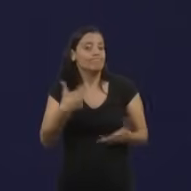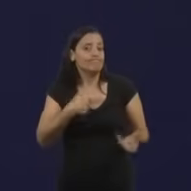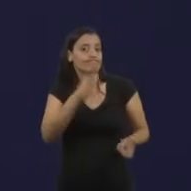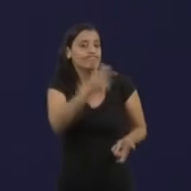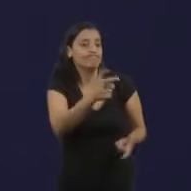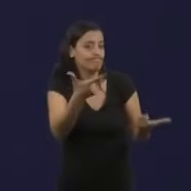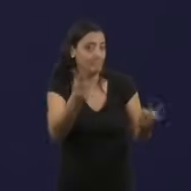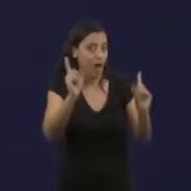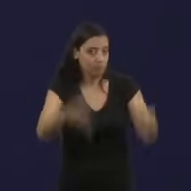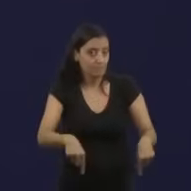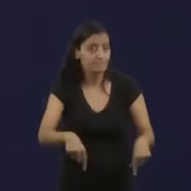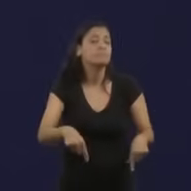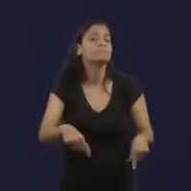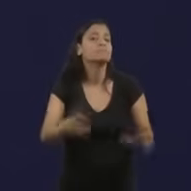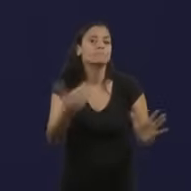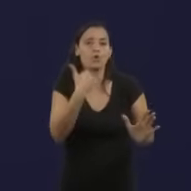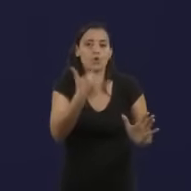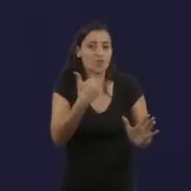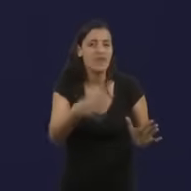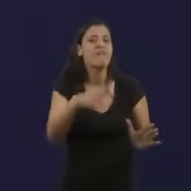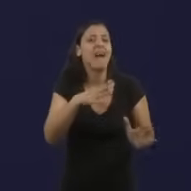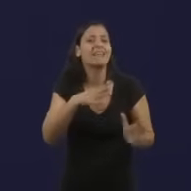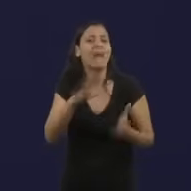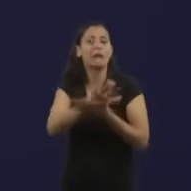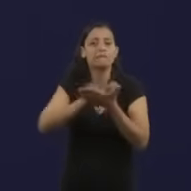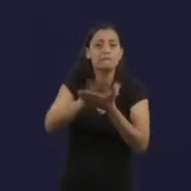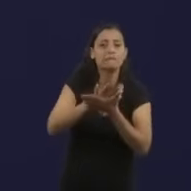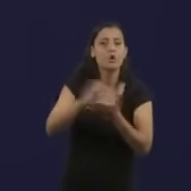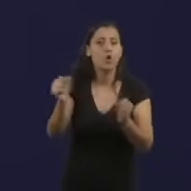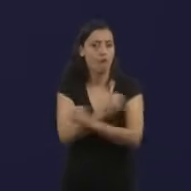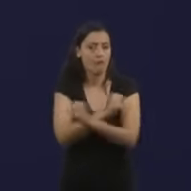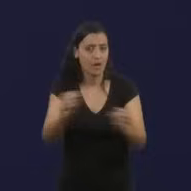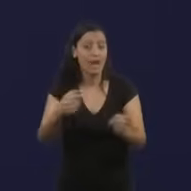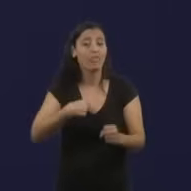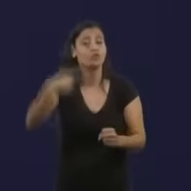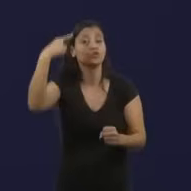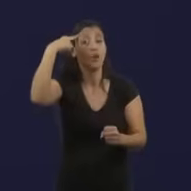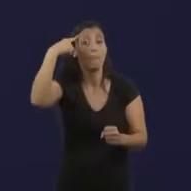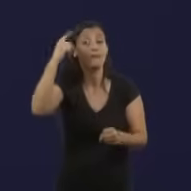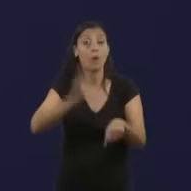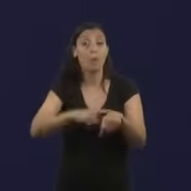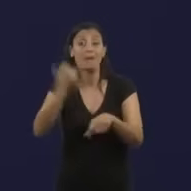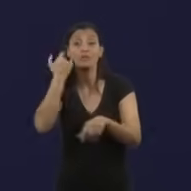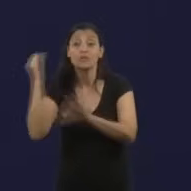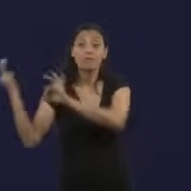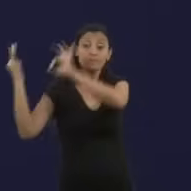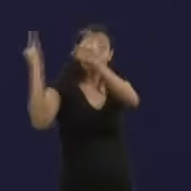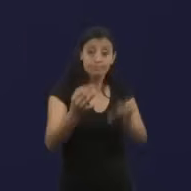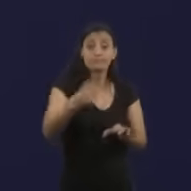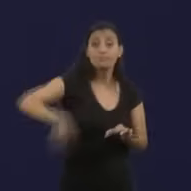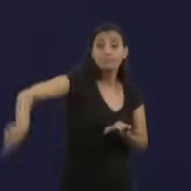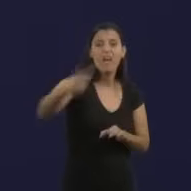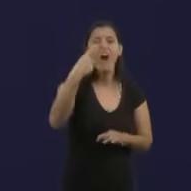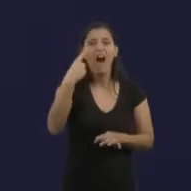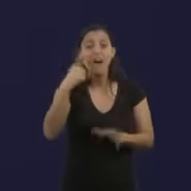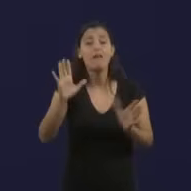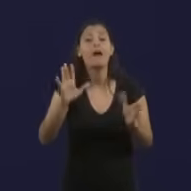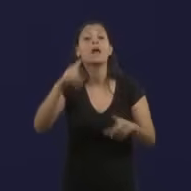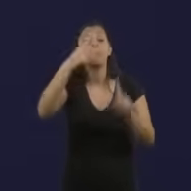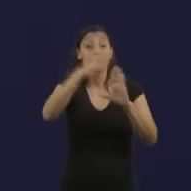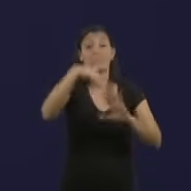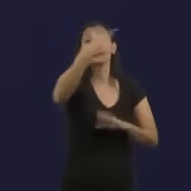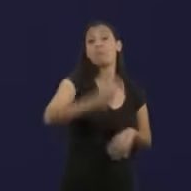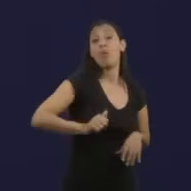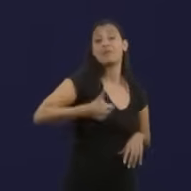definirá seguramente No lo sé porque no está definido digo se definirá seguramente al regreso y y después de de que Diana mondino de